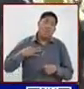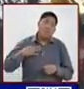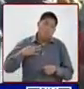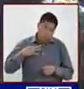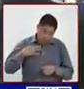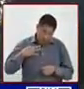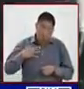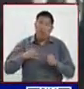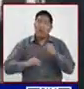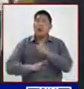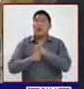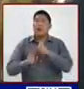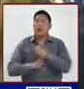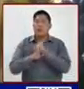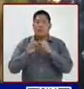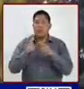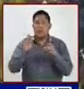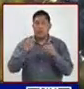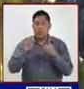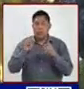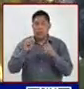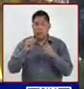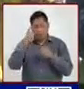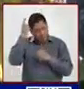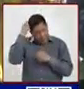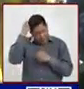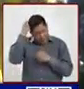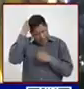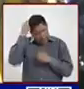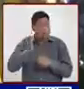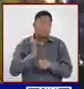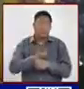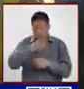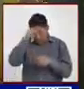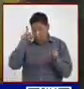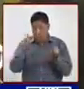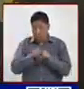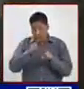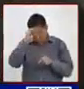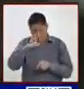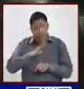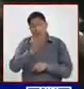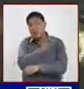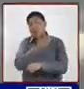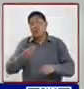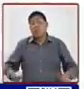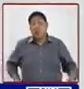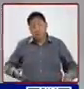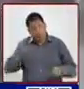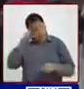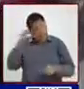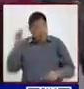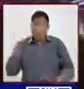voluntariamente, en defensa de nuestro hermano señor presidente Arce